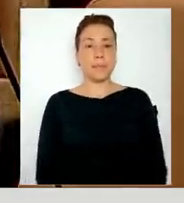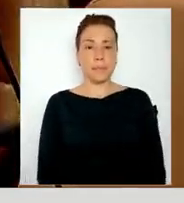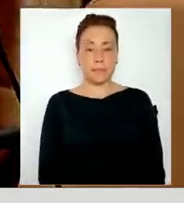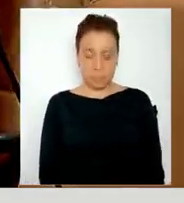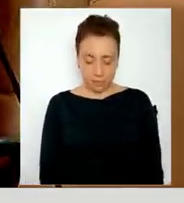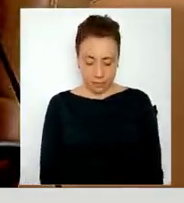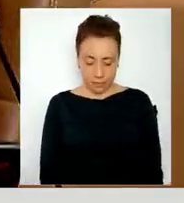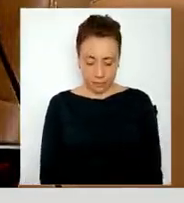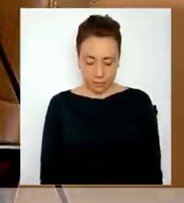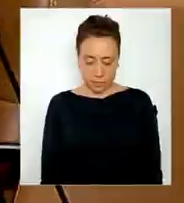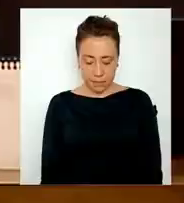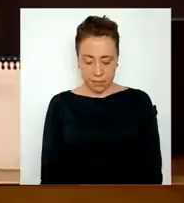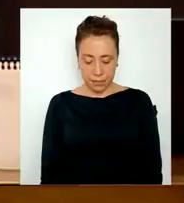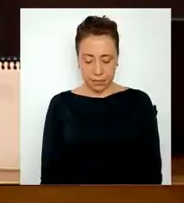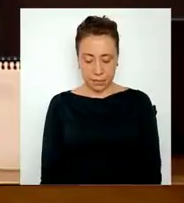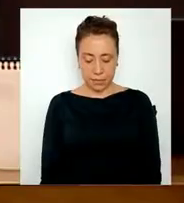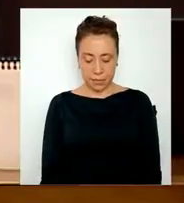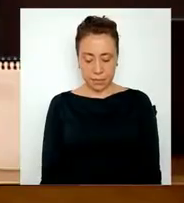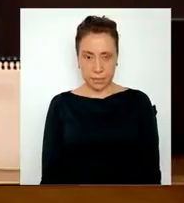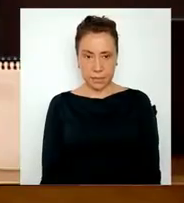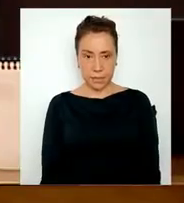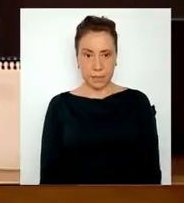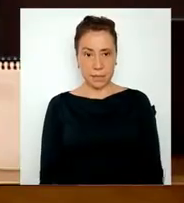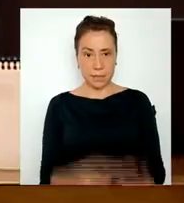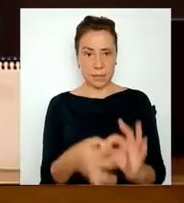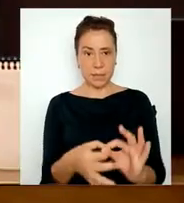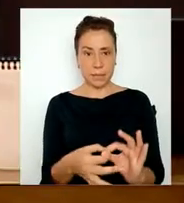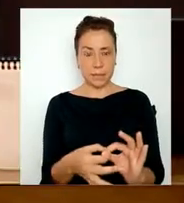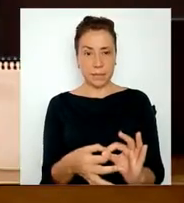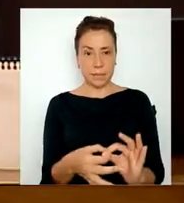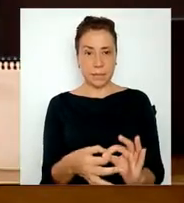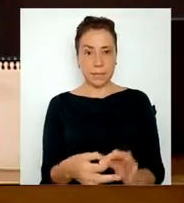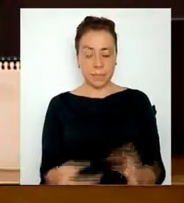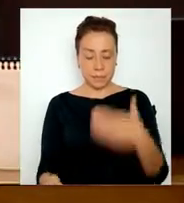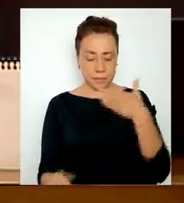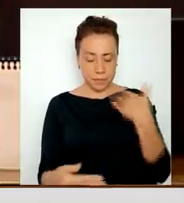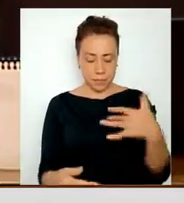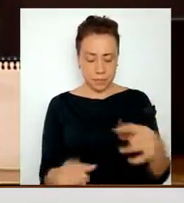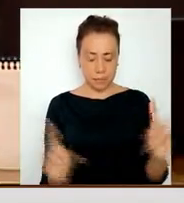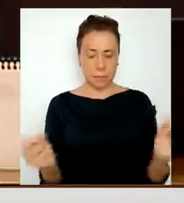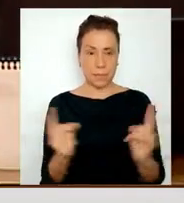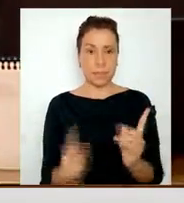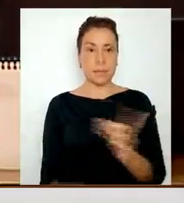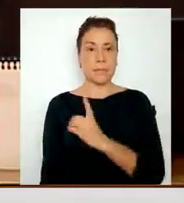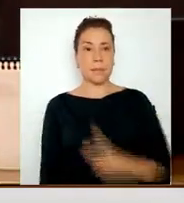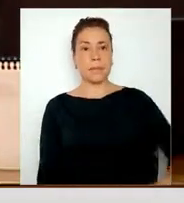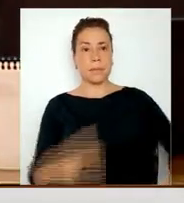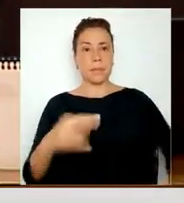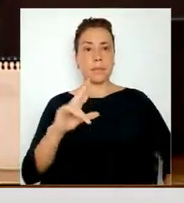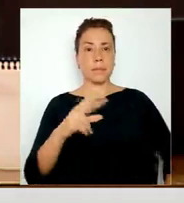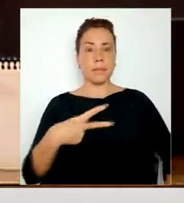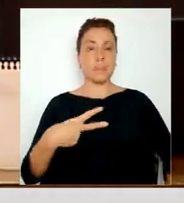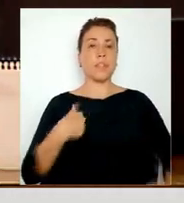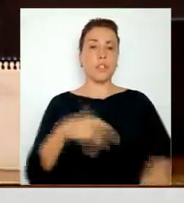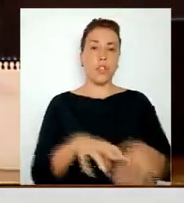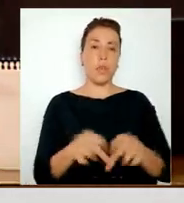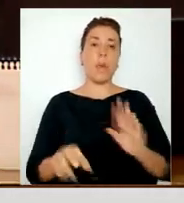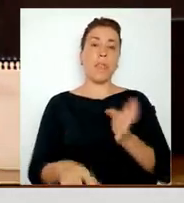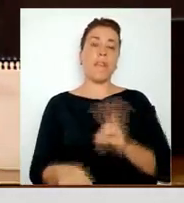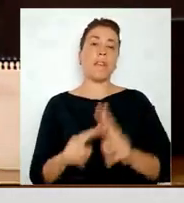Muchas gracias por esa tremenda reseña diputados Tomás y Totalmente de acuerdo que aquí deberíamos haber hecho un homenaje